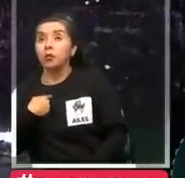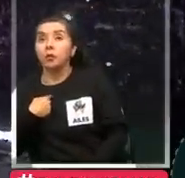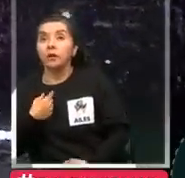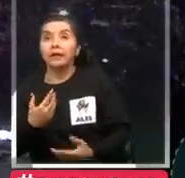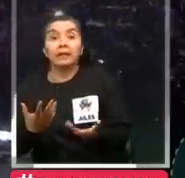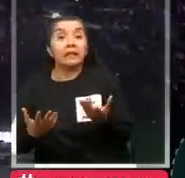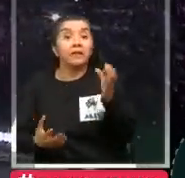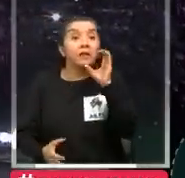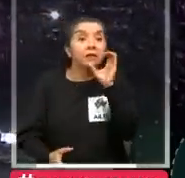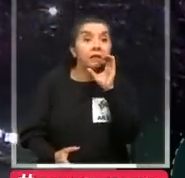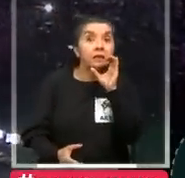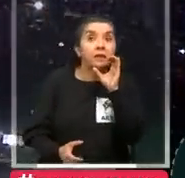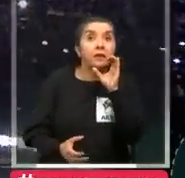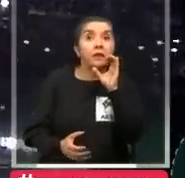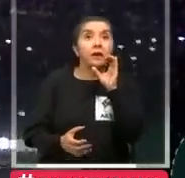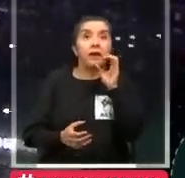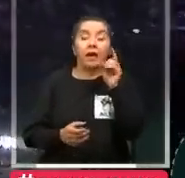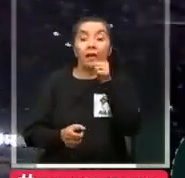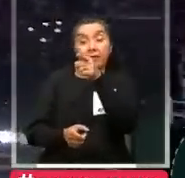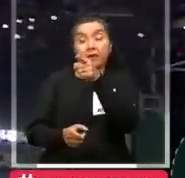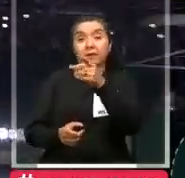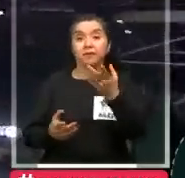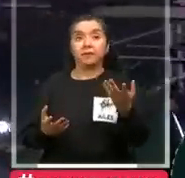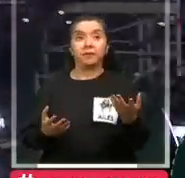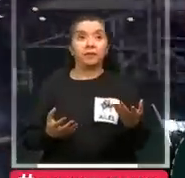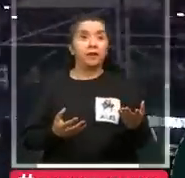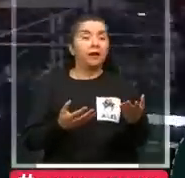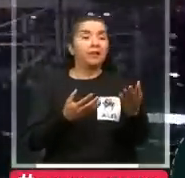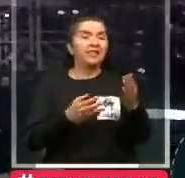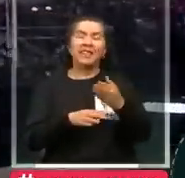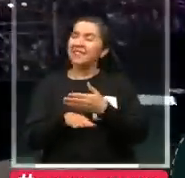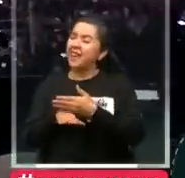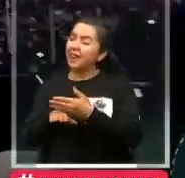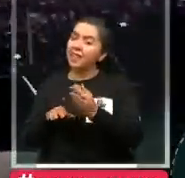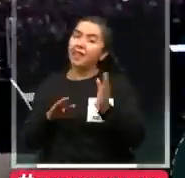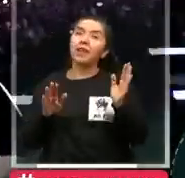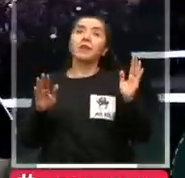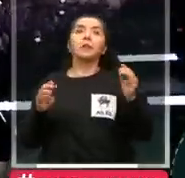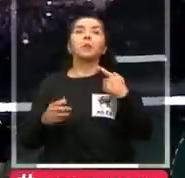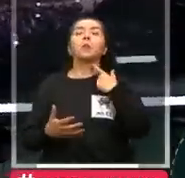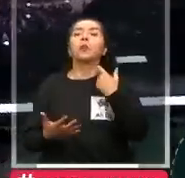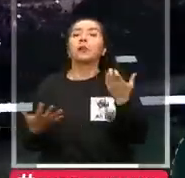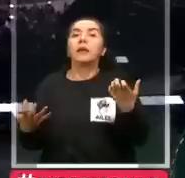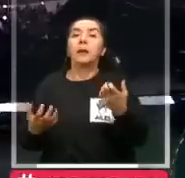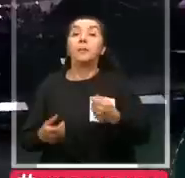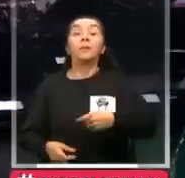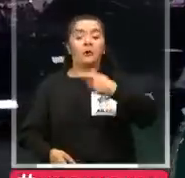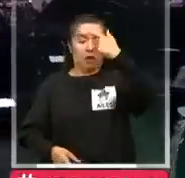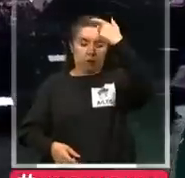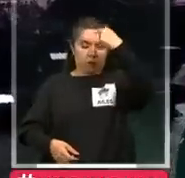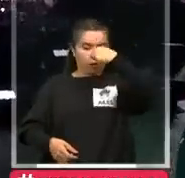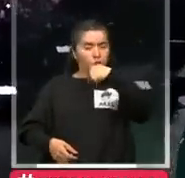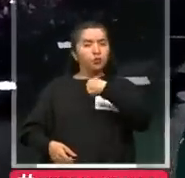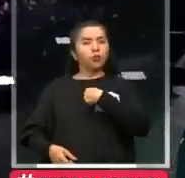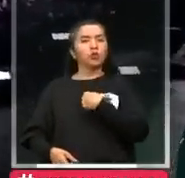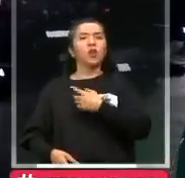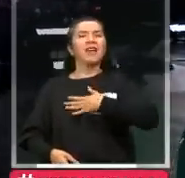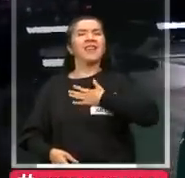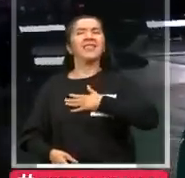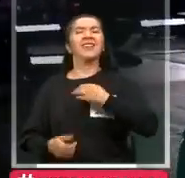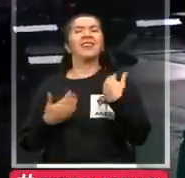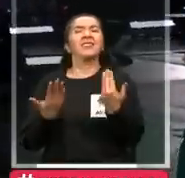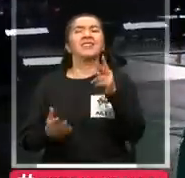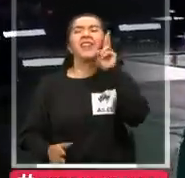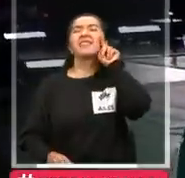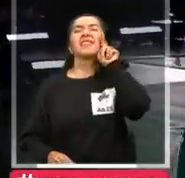Que vienes a buscar a ti. Ya es tarde. ¿Por qué? Porque ahora soy yo